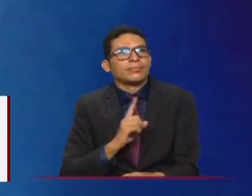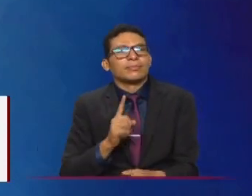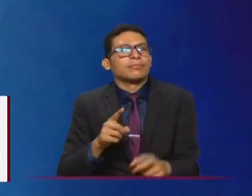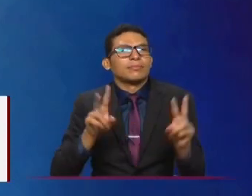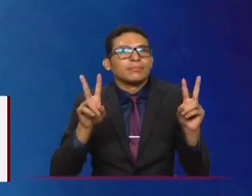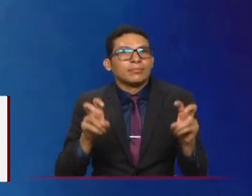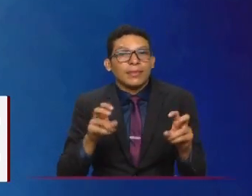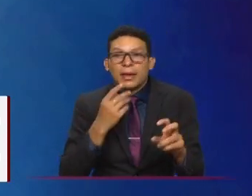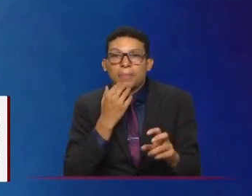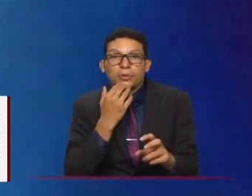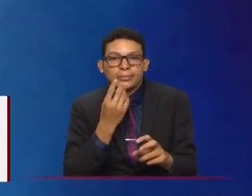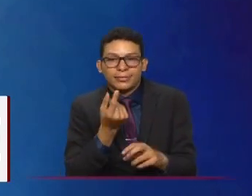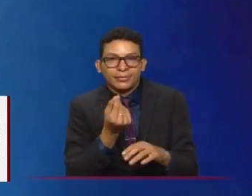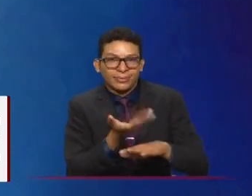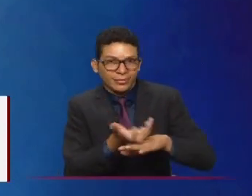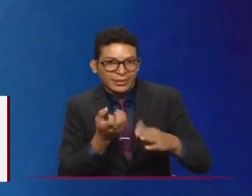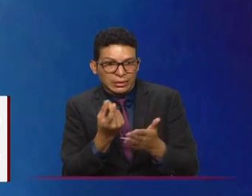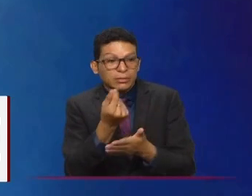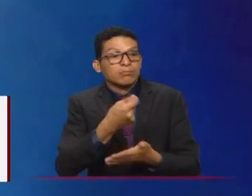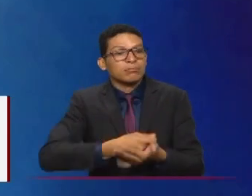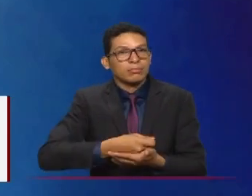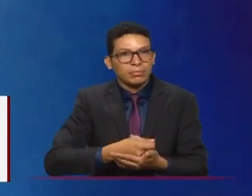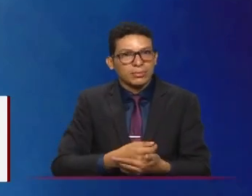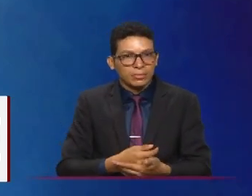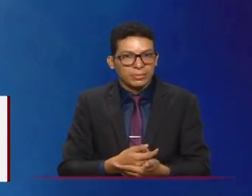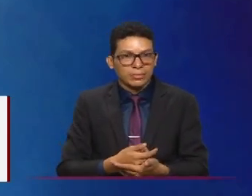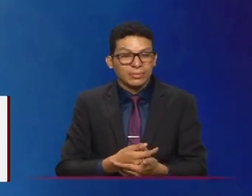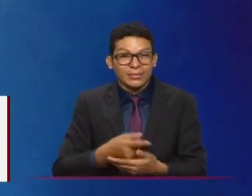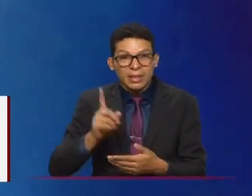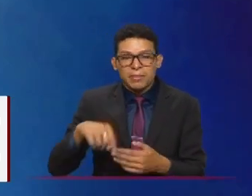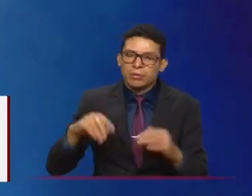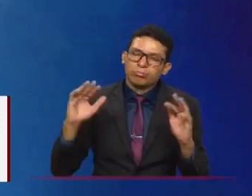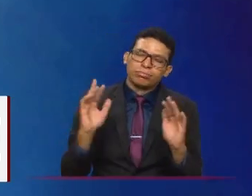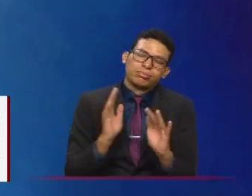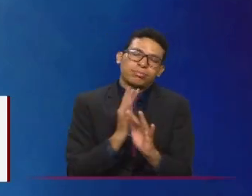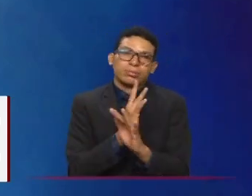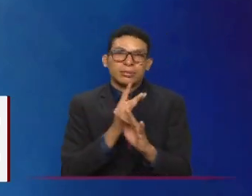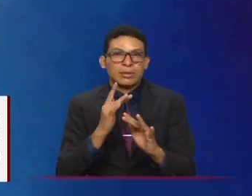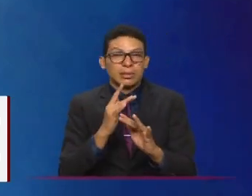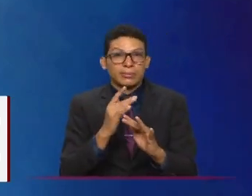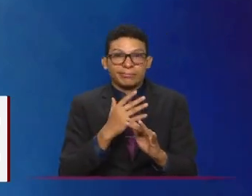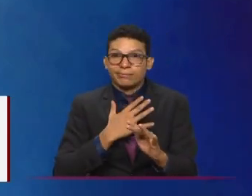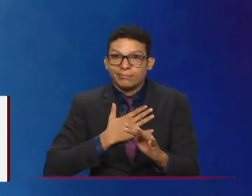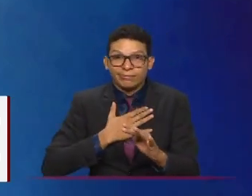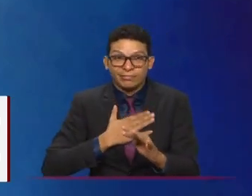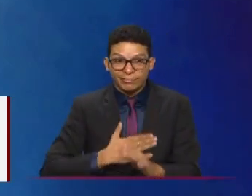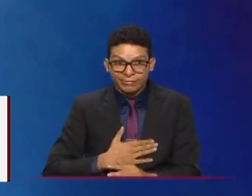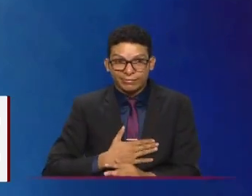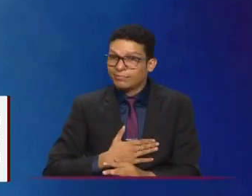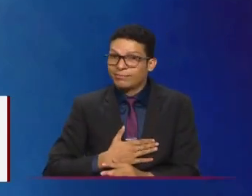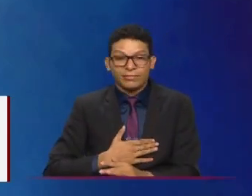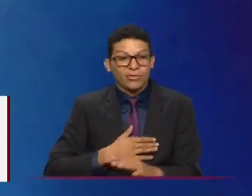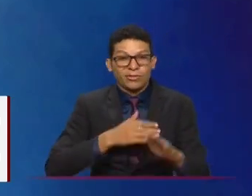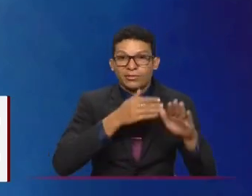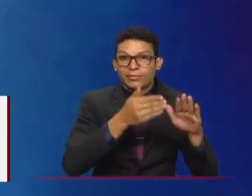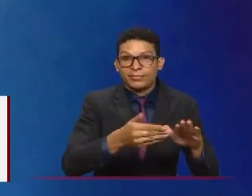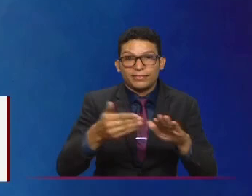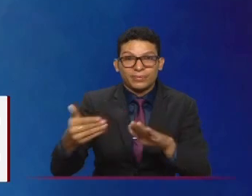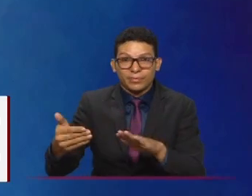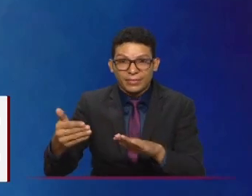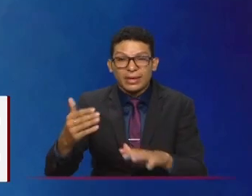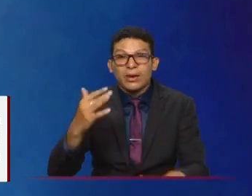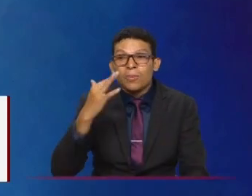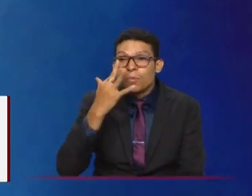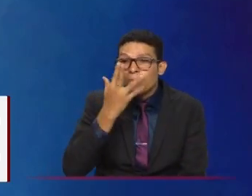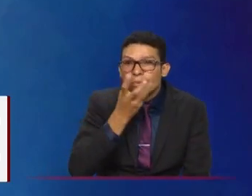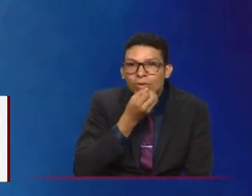de extorsión por ejemplo y finalmente no se puede transitar trilo donde hay asesinatos donde Pues necesitamos que lo bonito de